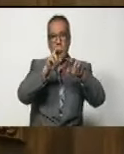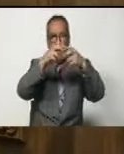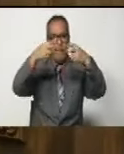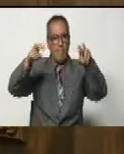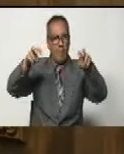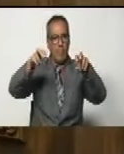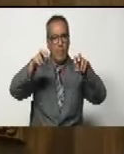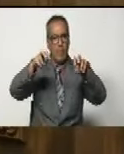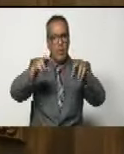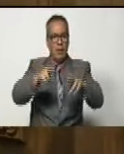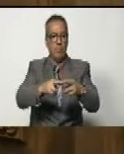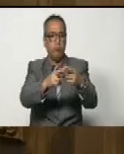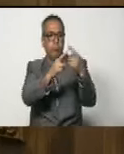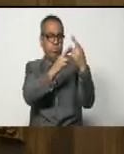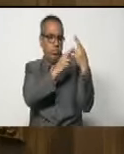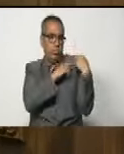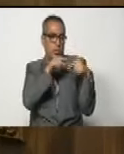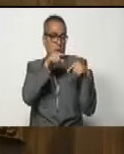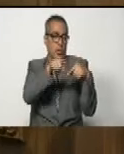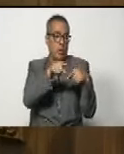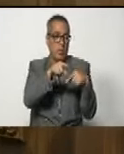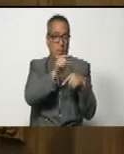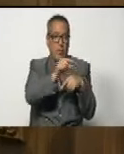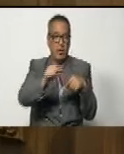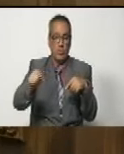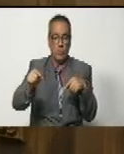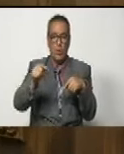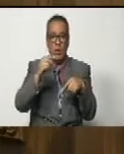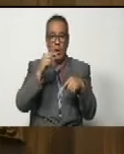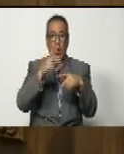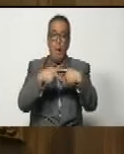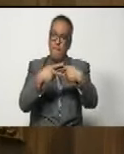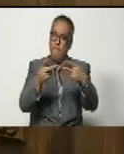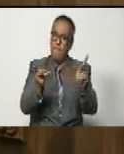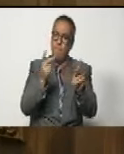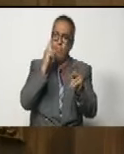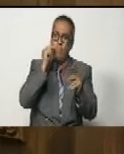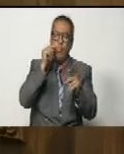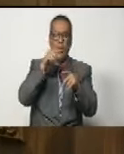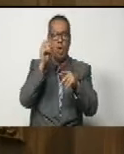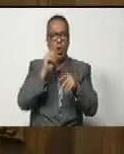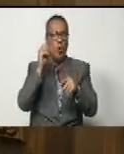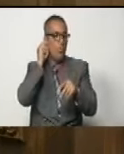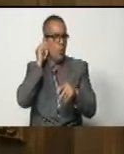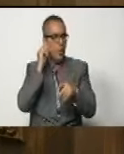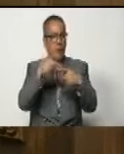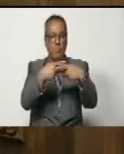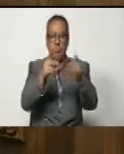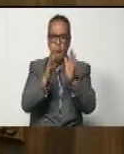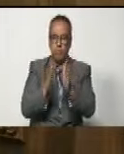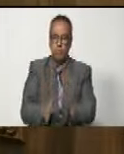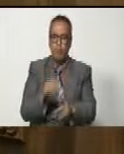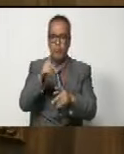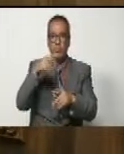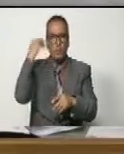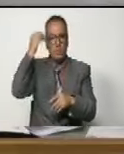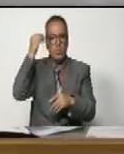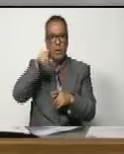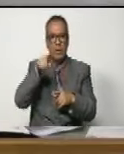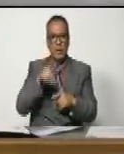Epígrafe, responsabilidad de funcionarias públicas o funcionarios públicos. Es todo, vicepresidente. En